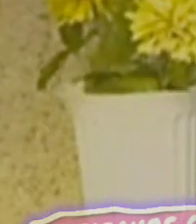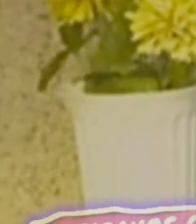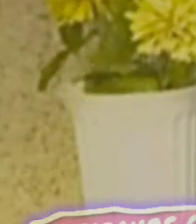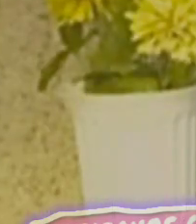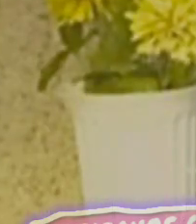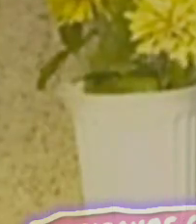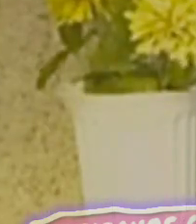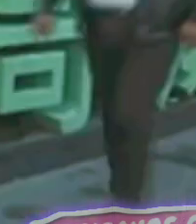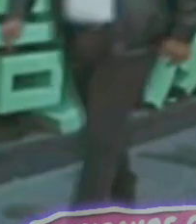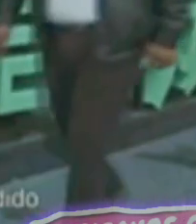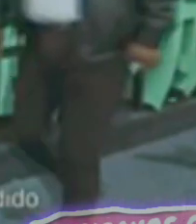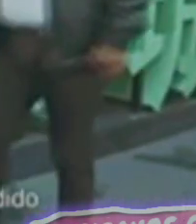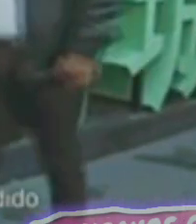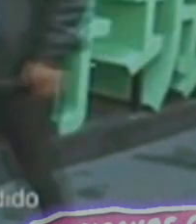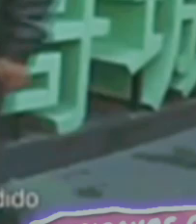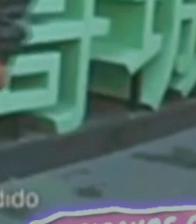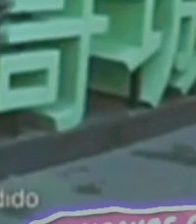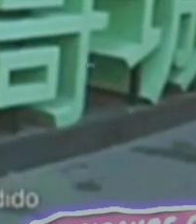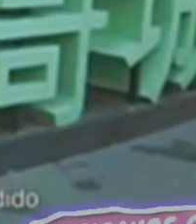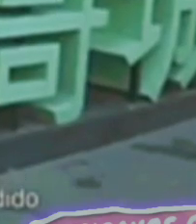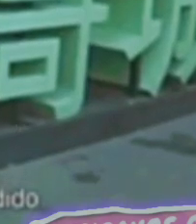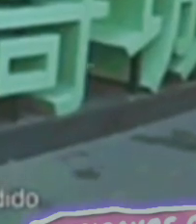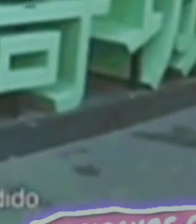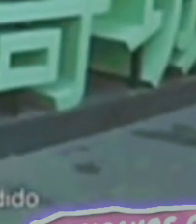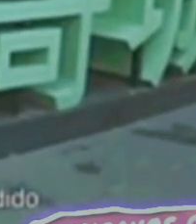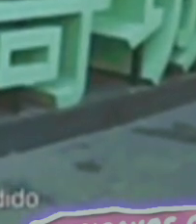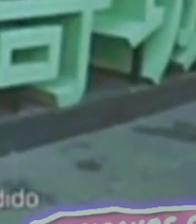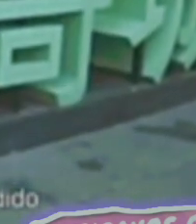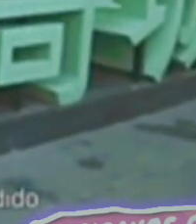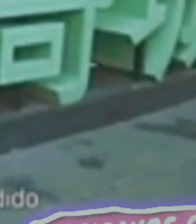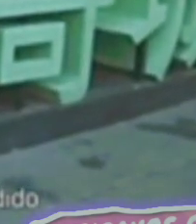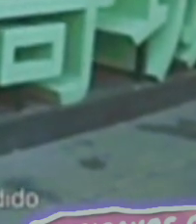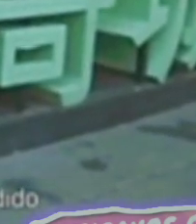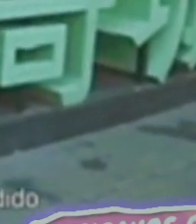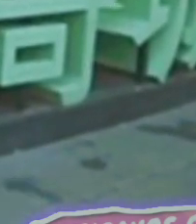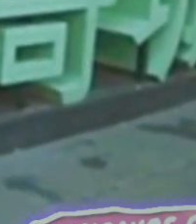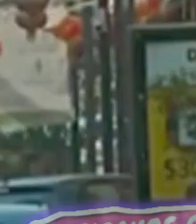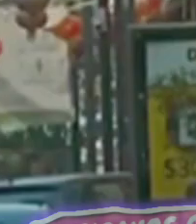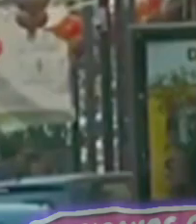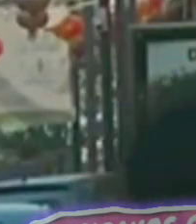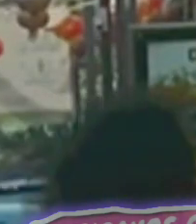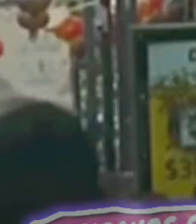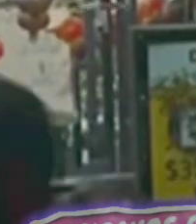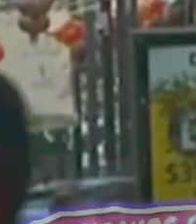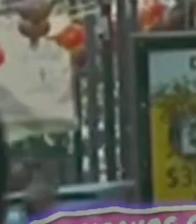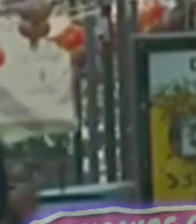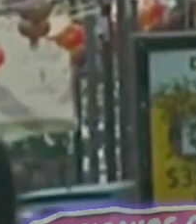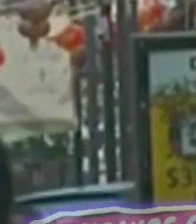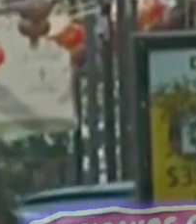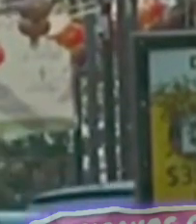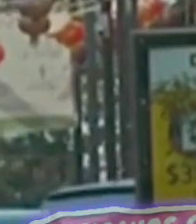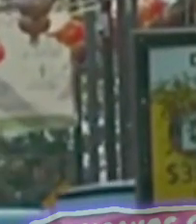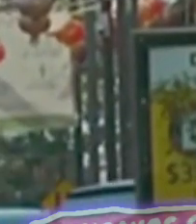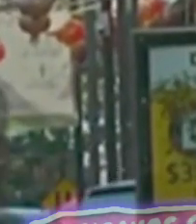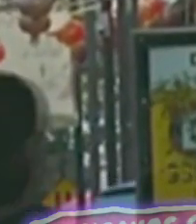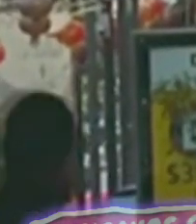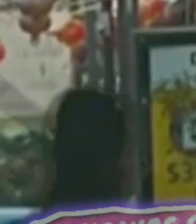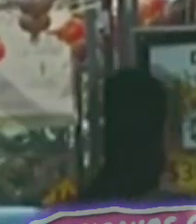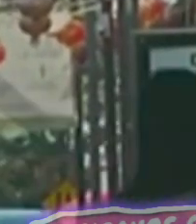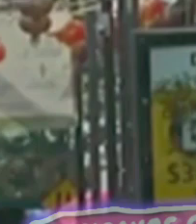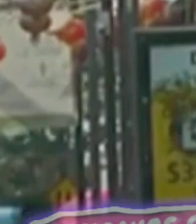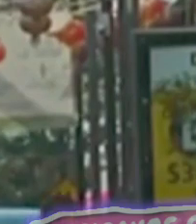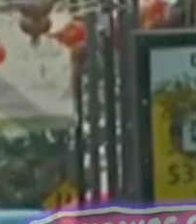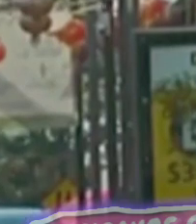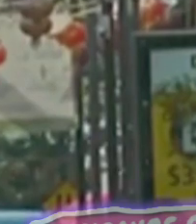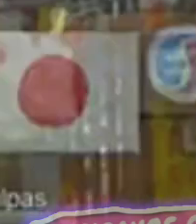sociales. Para muestra, los estados que han entendido esta acción como un proceso de reparación y entendimiento entre